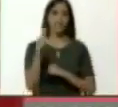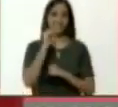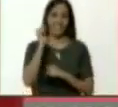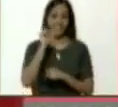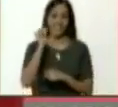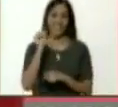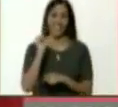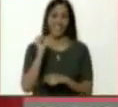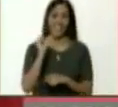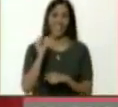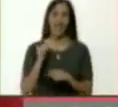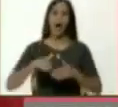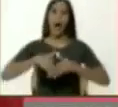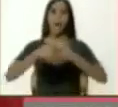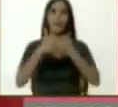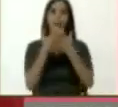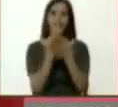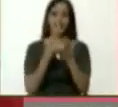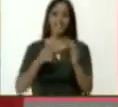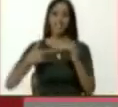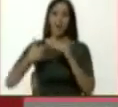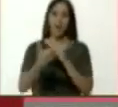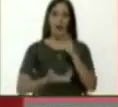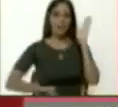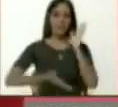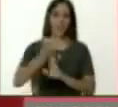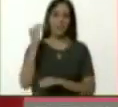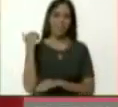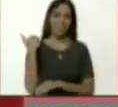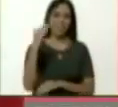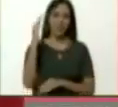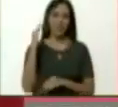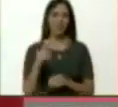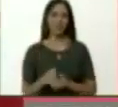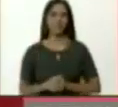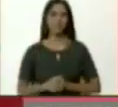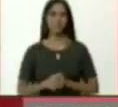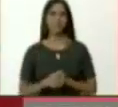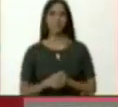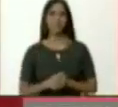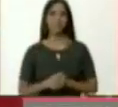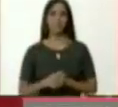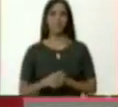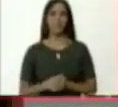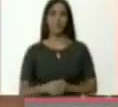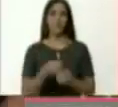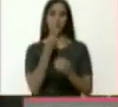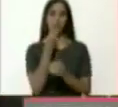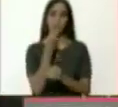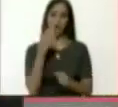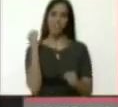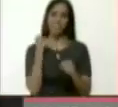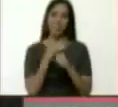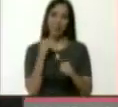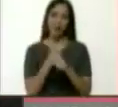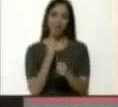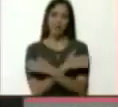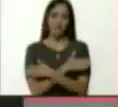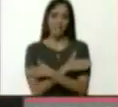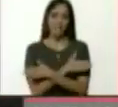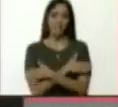trajitos ahí, amanece y se montó su autobús y se va para donde tenga que ir, ¿oyó? Tremenda obra, yo felicito de verdad